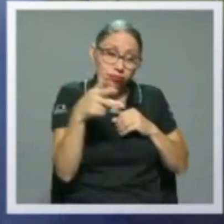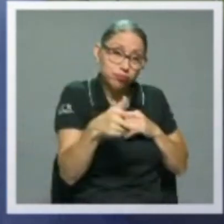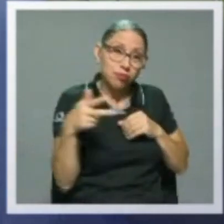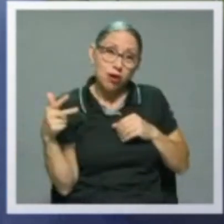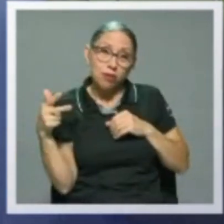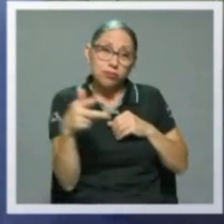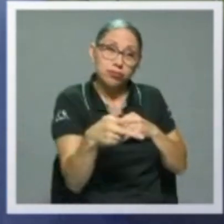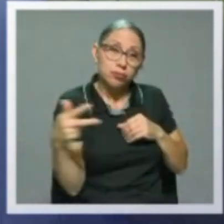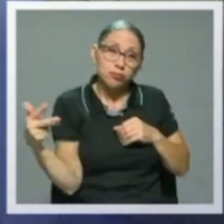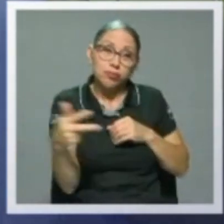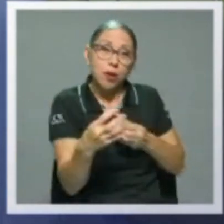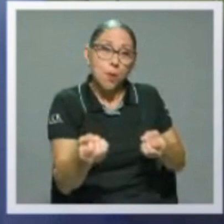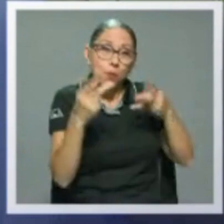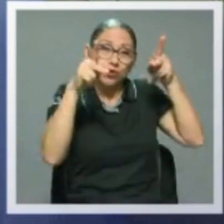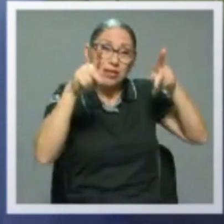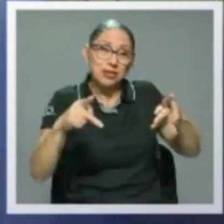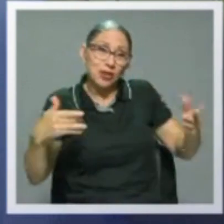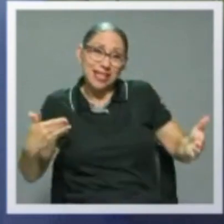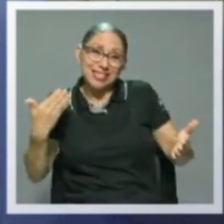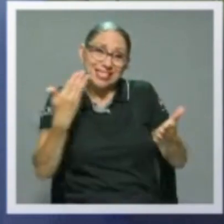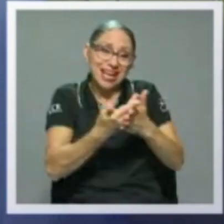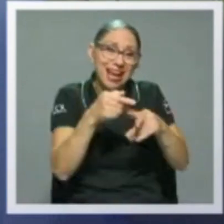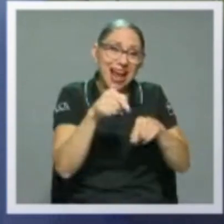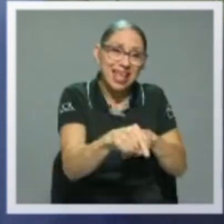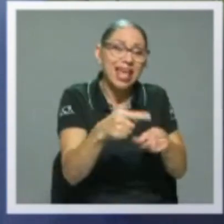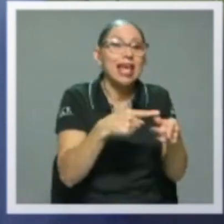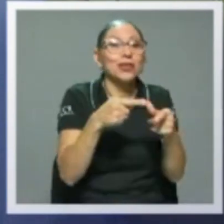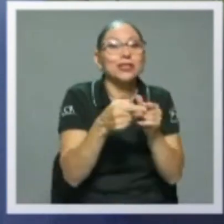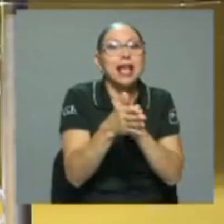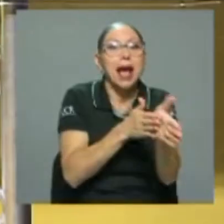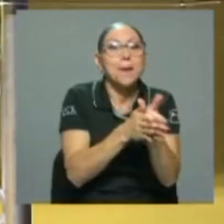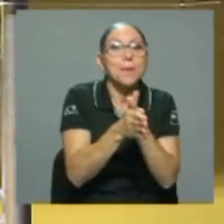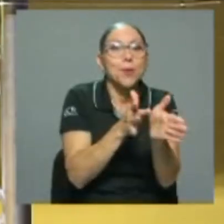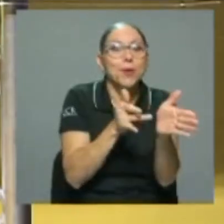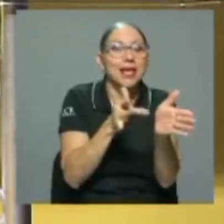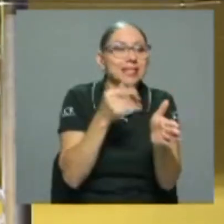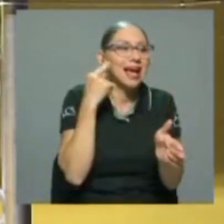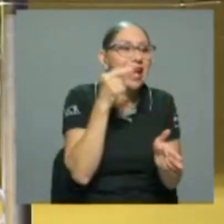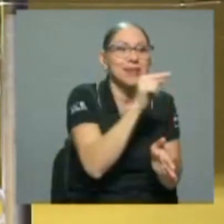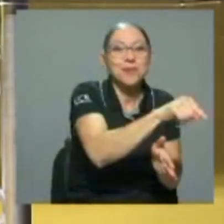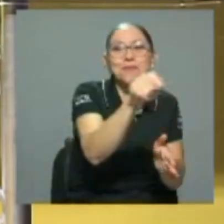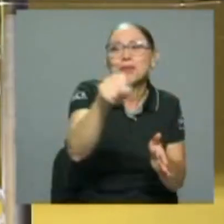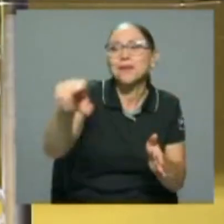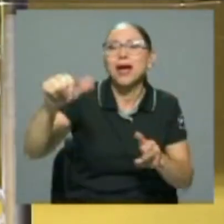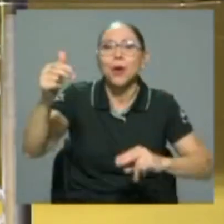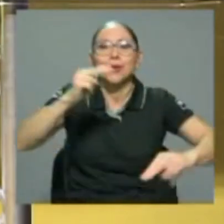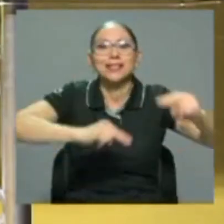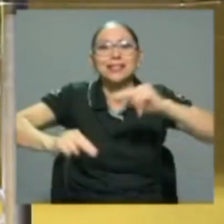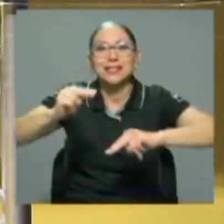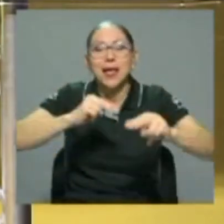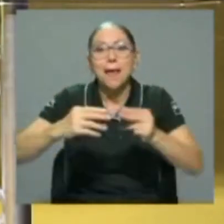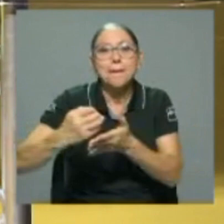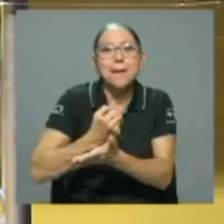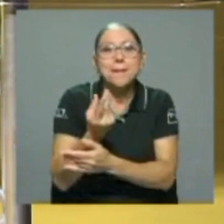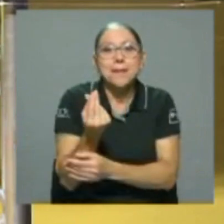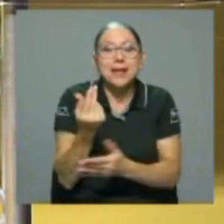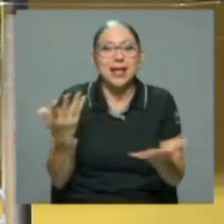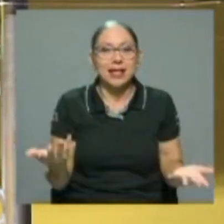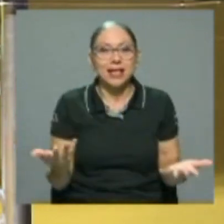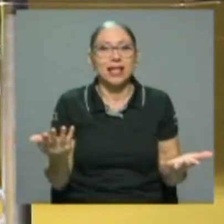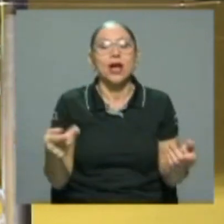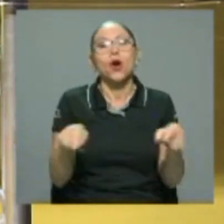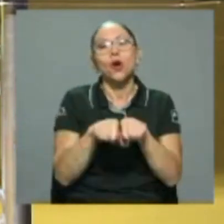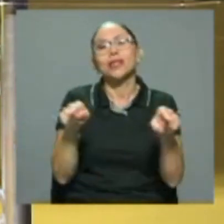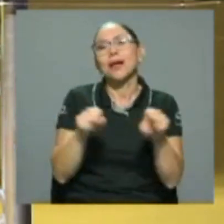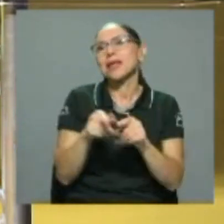de pasajeros aprovechan eso para obtener también otras utilidades, o bien algo tan simple como el hecho